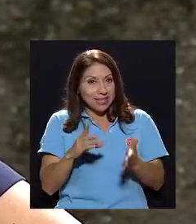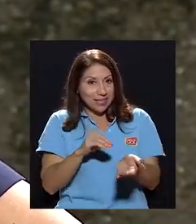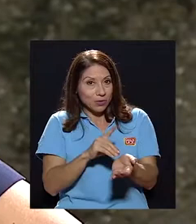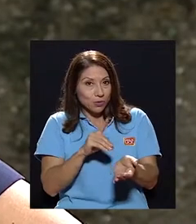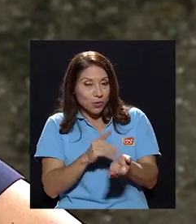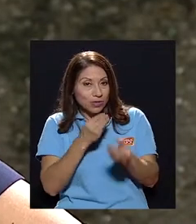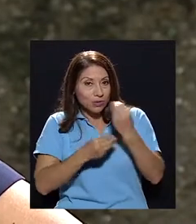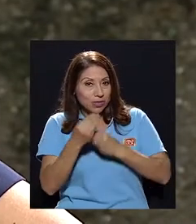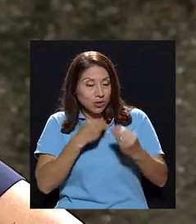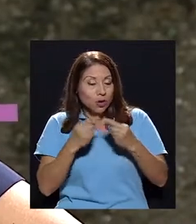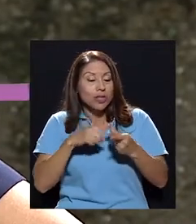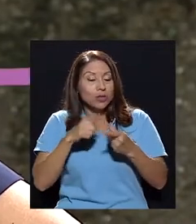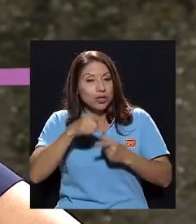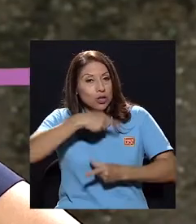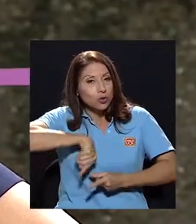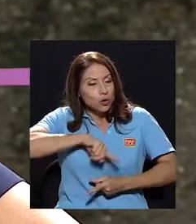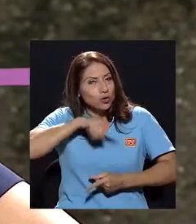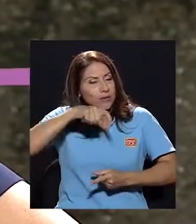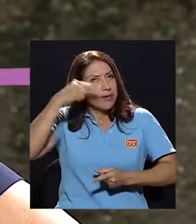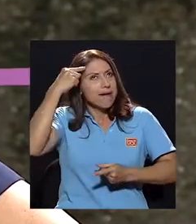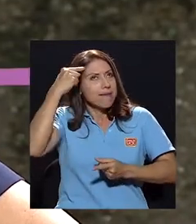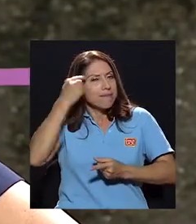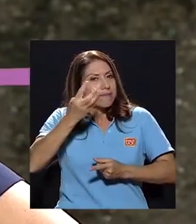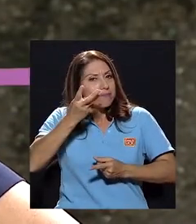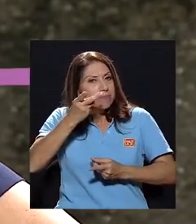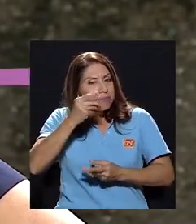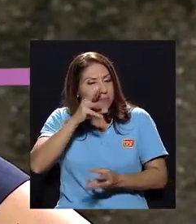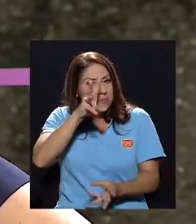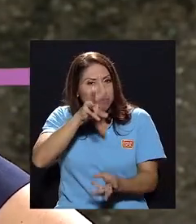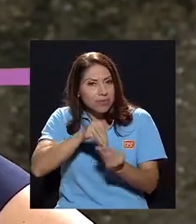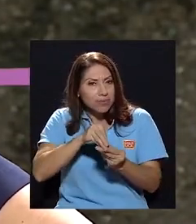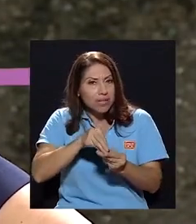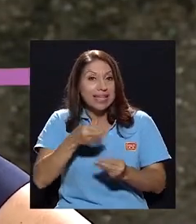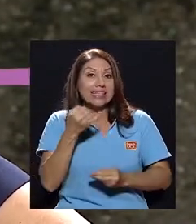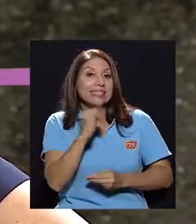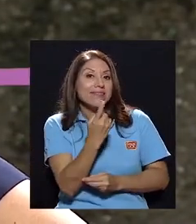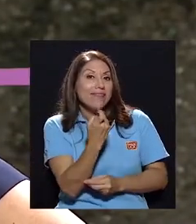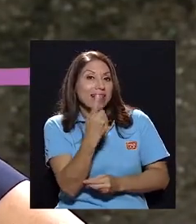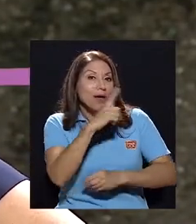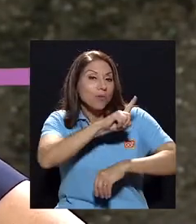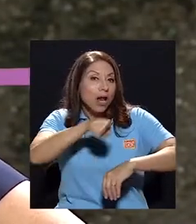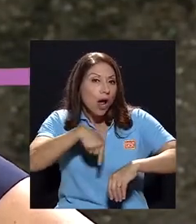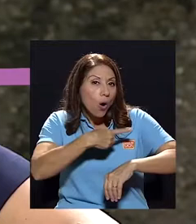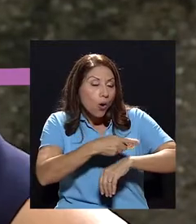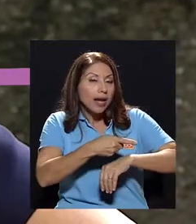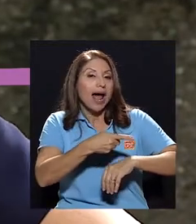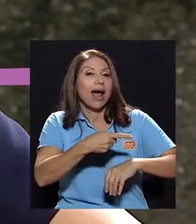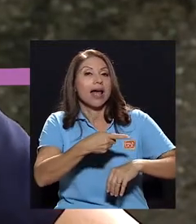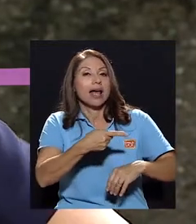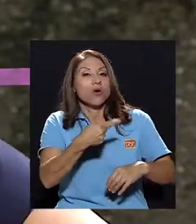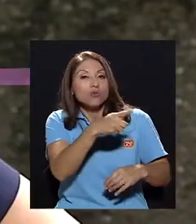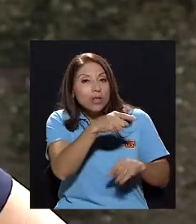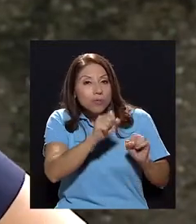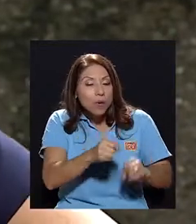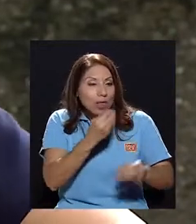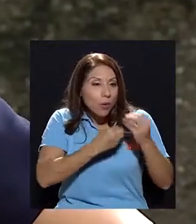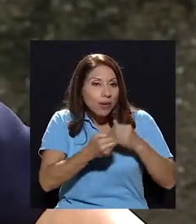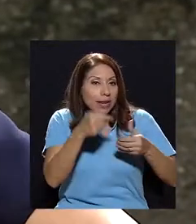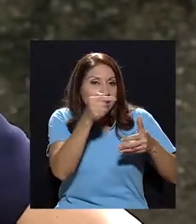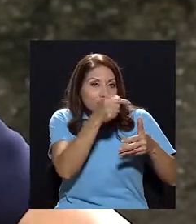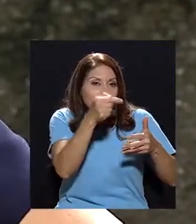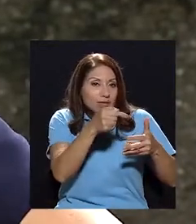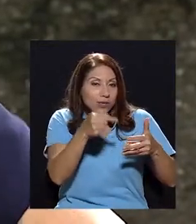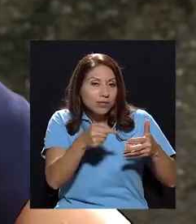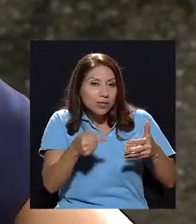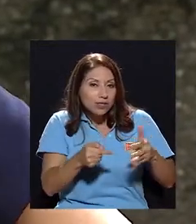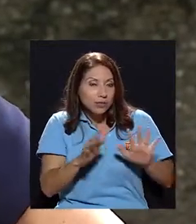va a empezar, si falta una hora para hacer ejercicio, usted puede consumir estas y estas opciones. Entonces, se las hacemos calculadas. Uh-huh. Y